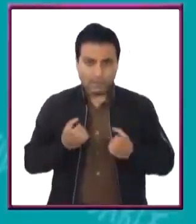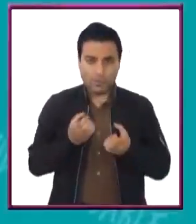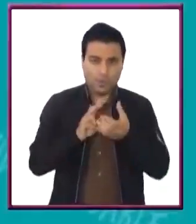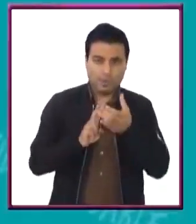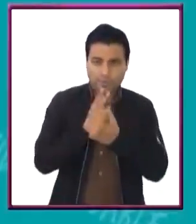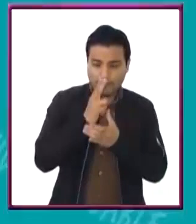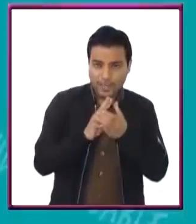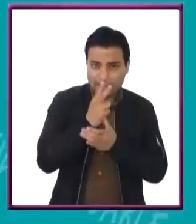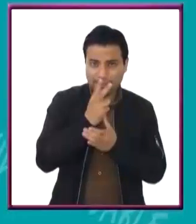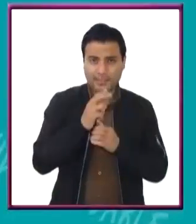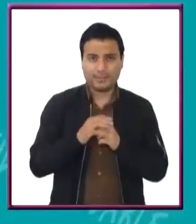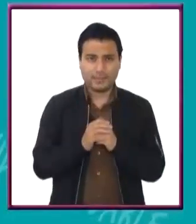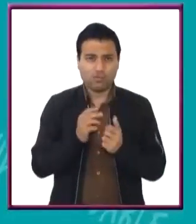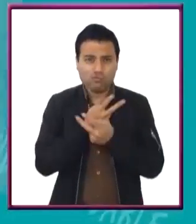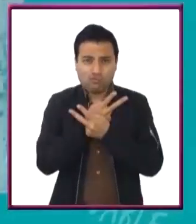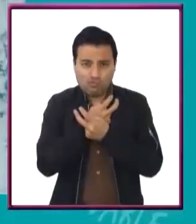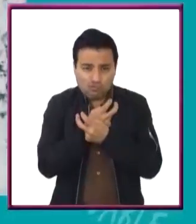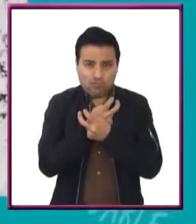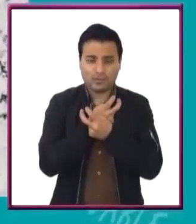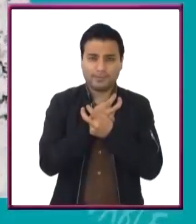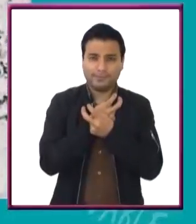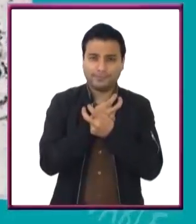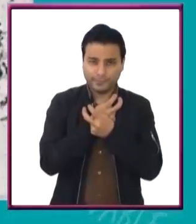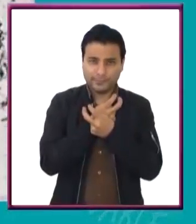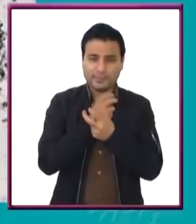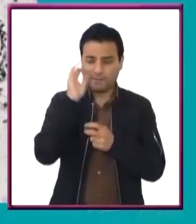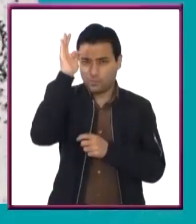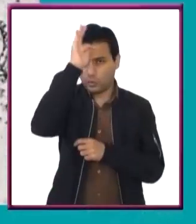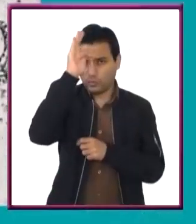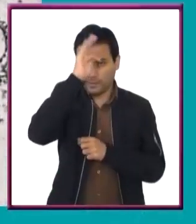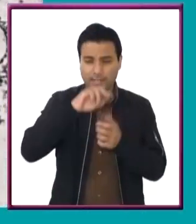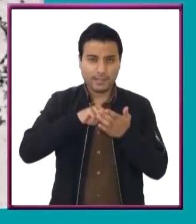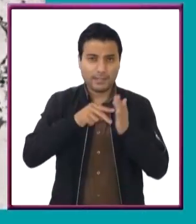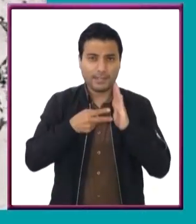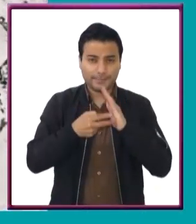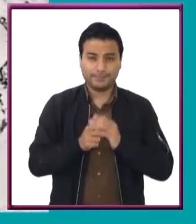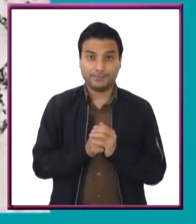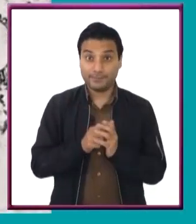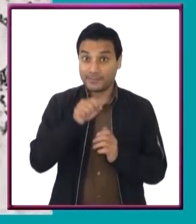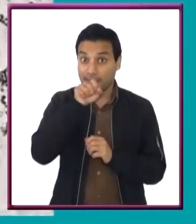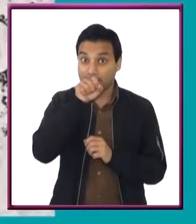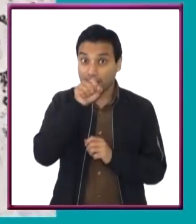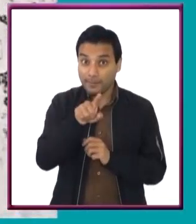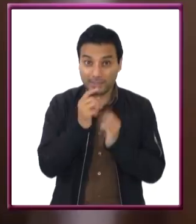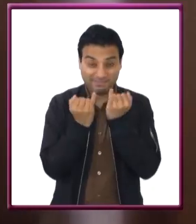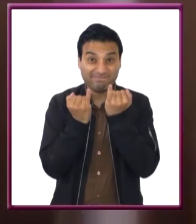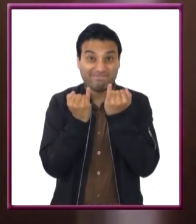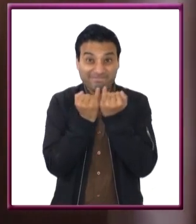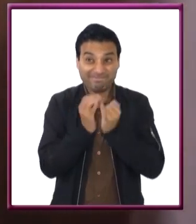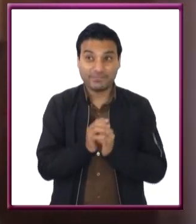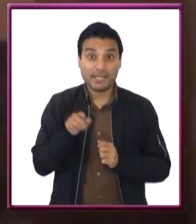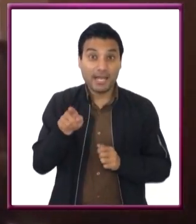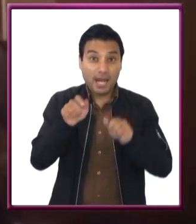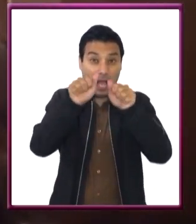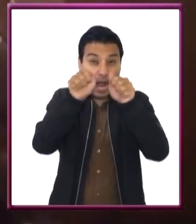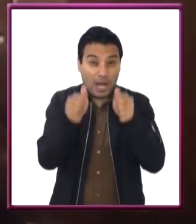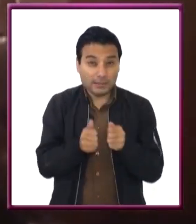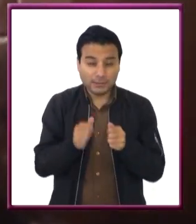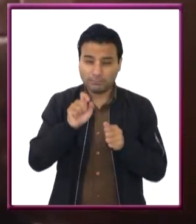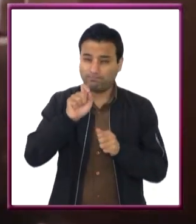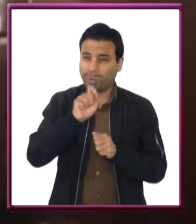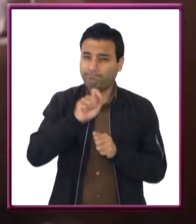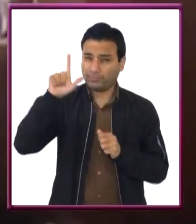anatomía, botánica, paleontología, filosofía e ingeniería. Y por si fuera poco, también era un